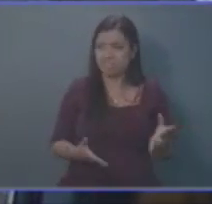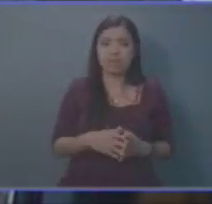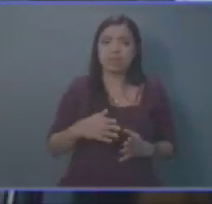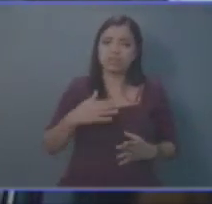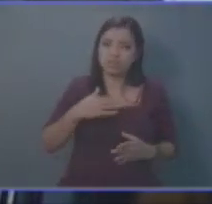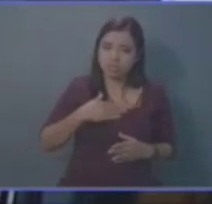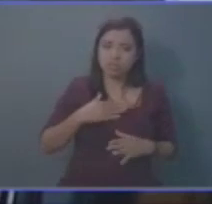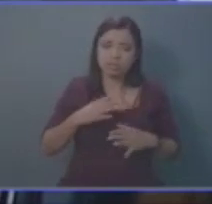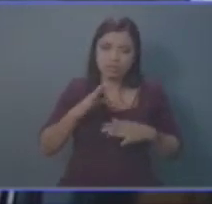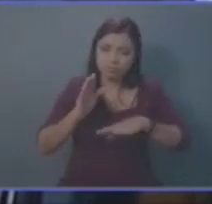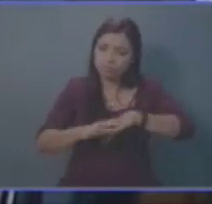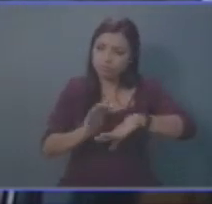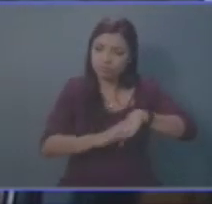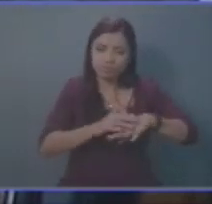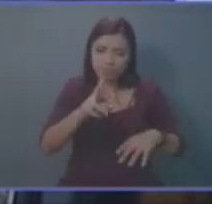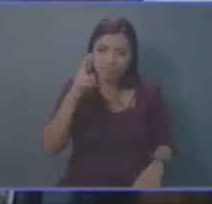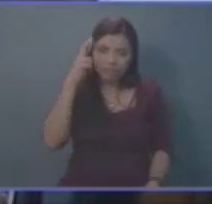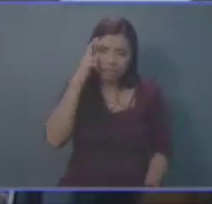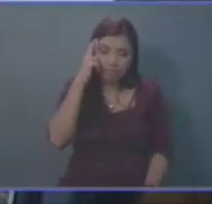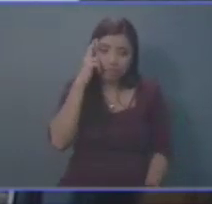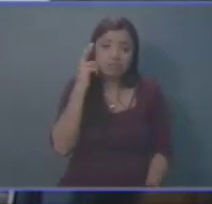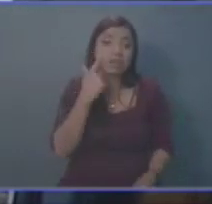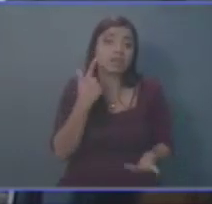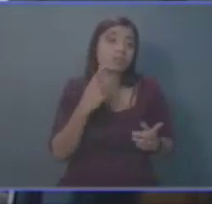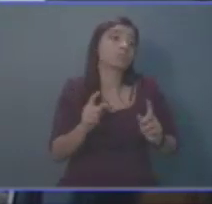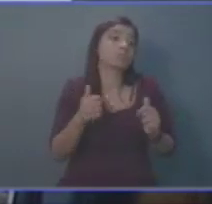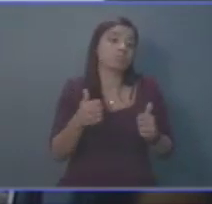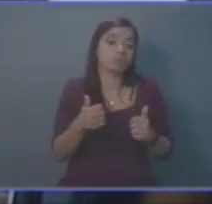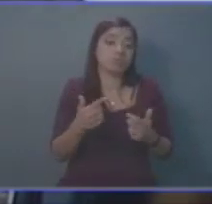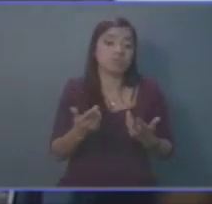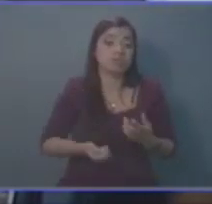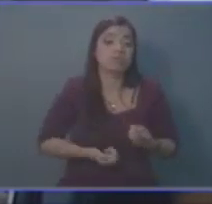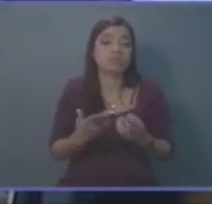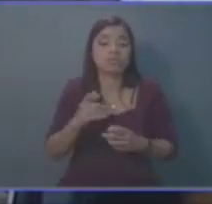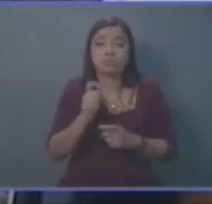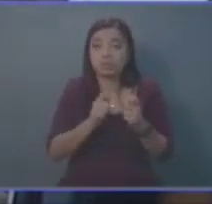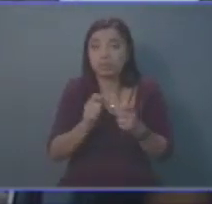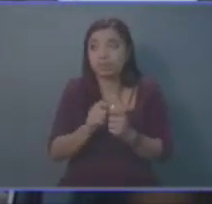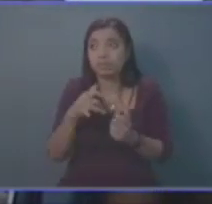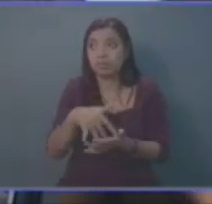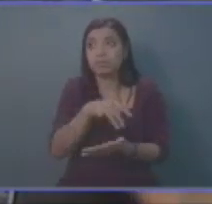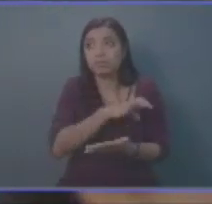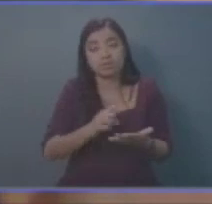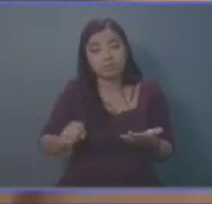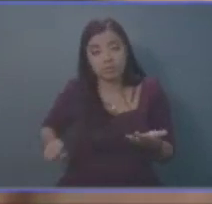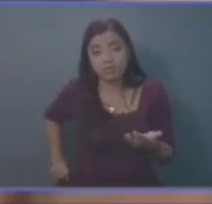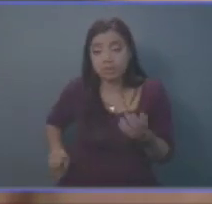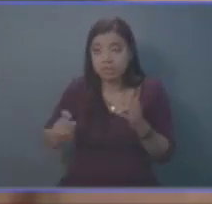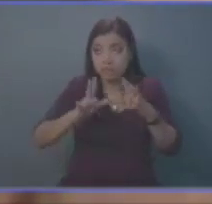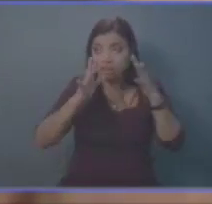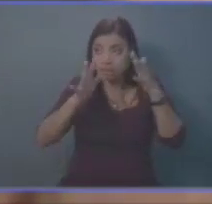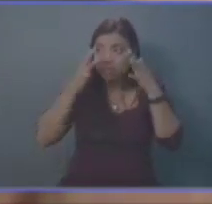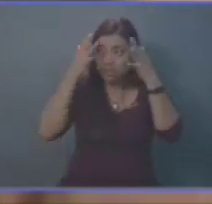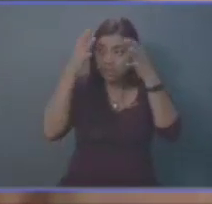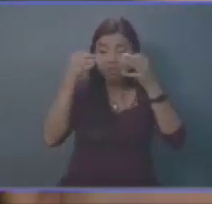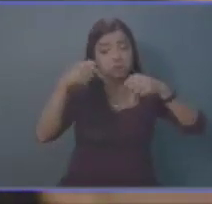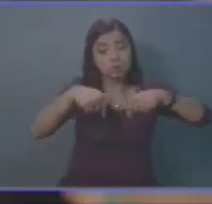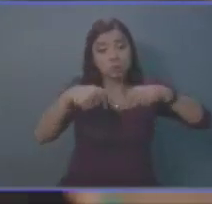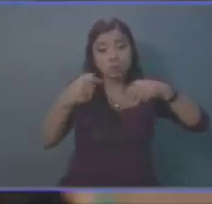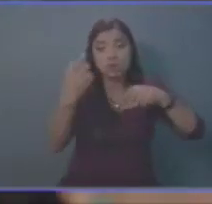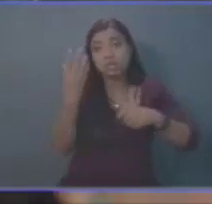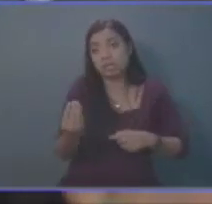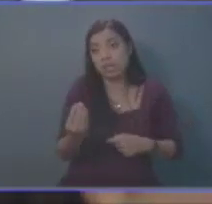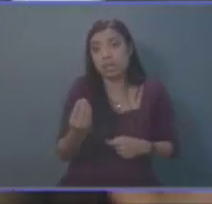reflexionar y pues bueno, a darle cuentas particularmente al pueblo salvadoreño sobre la decisión que se toma ahora, que